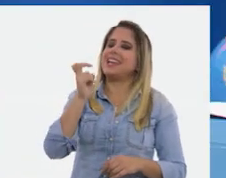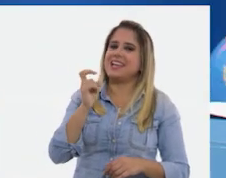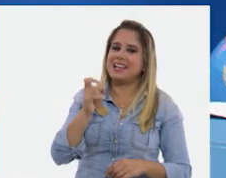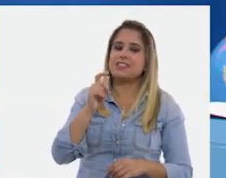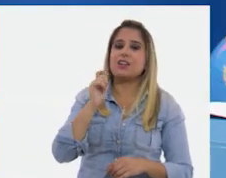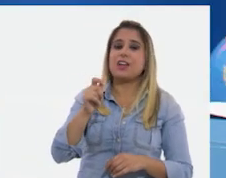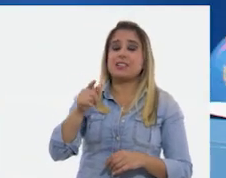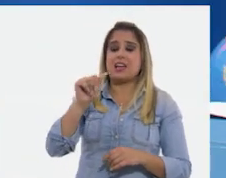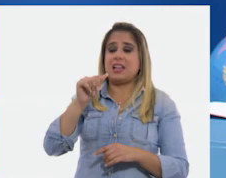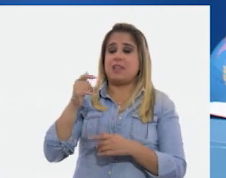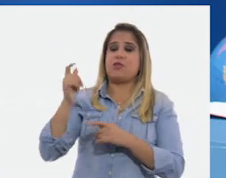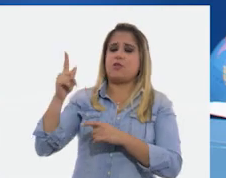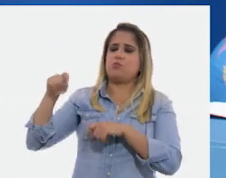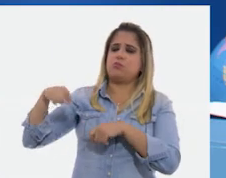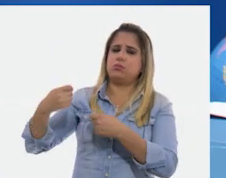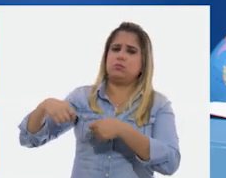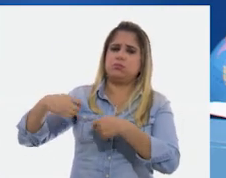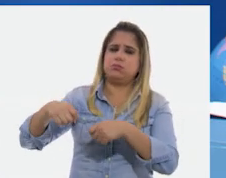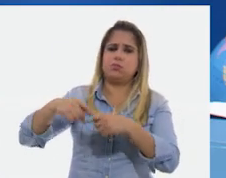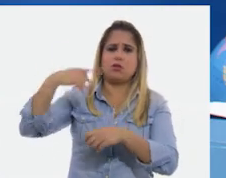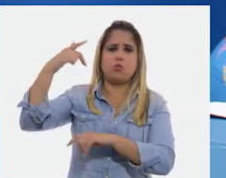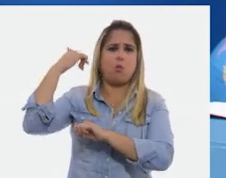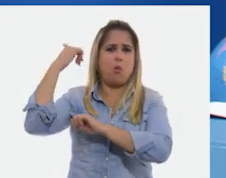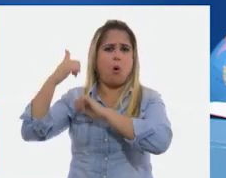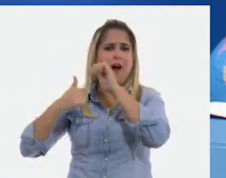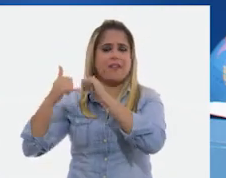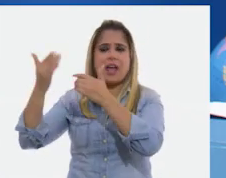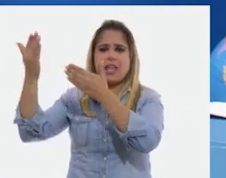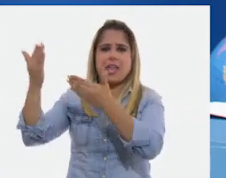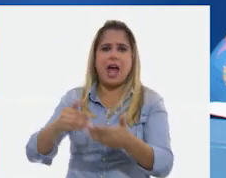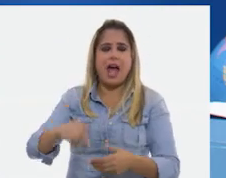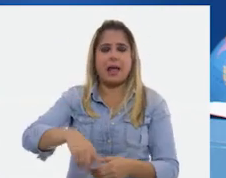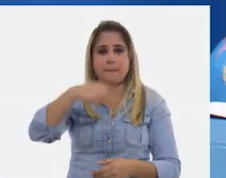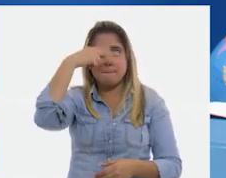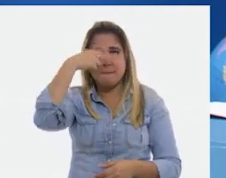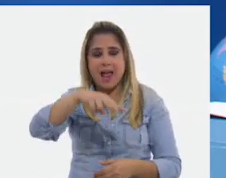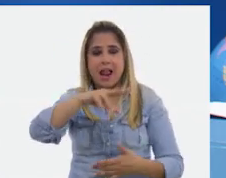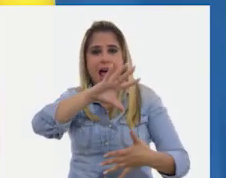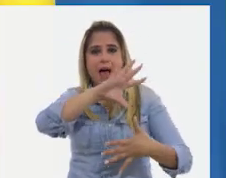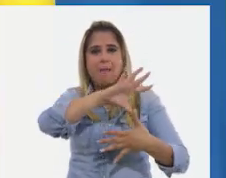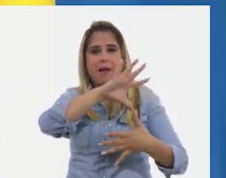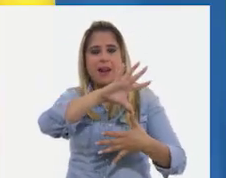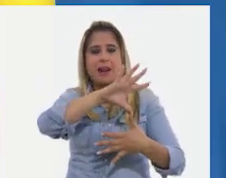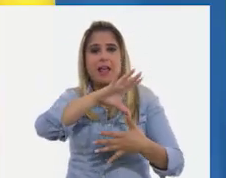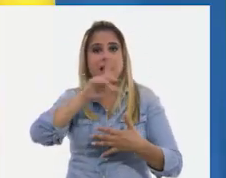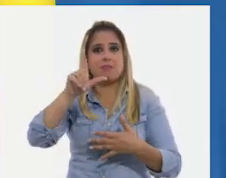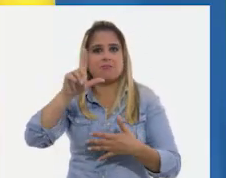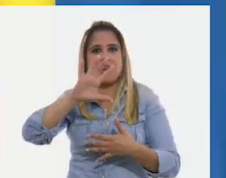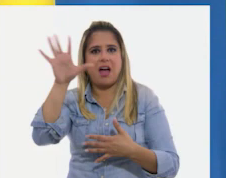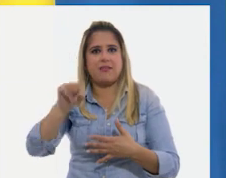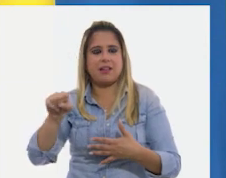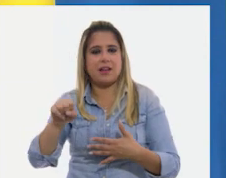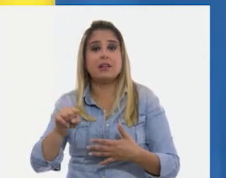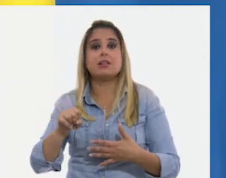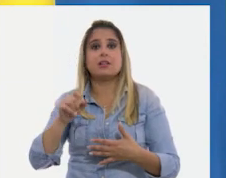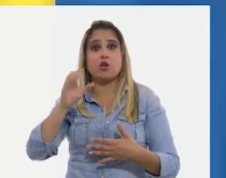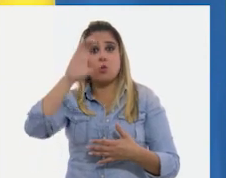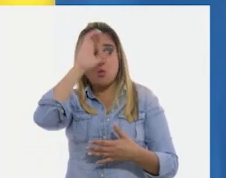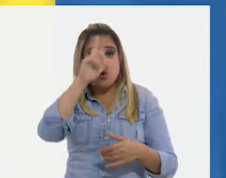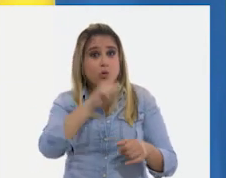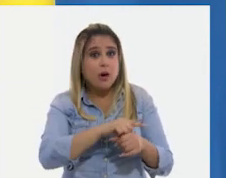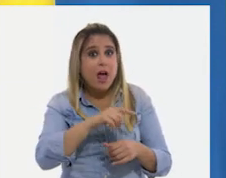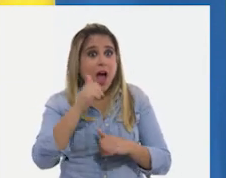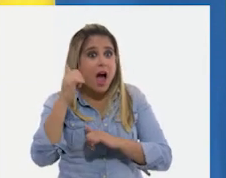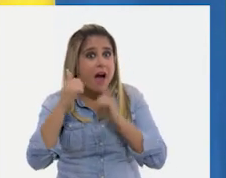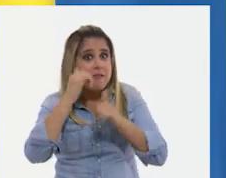los descendientes de los africanos que llegaron a México y América. ¿Llegaron culturas de África